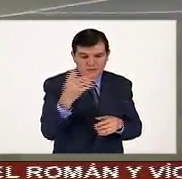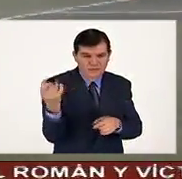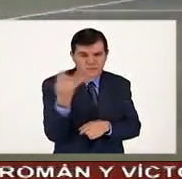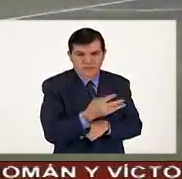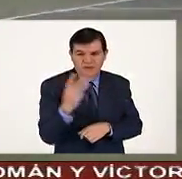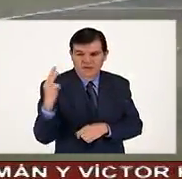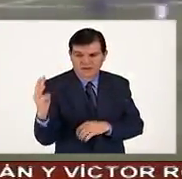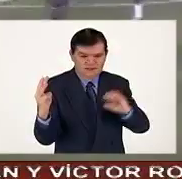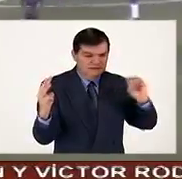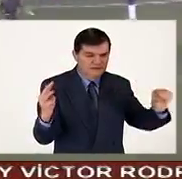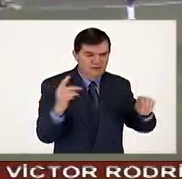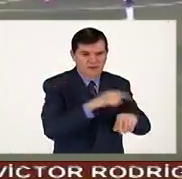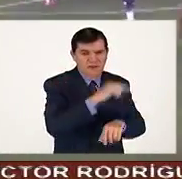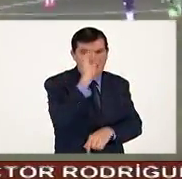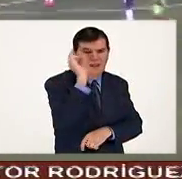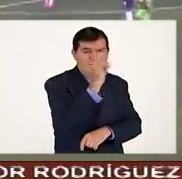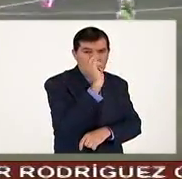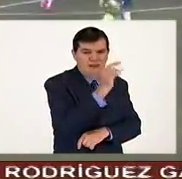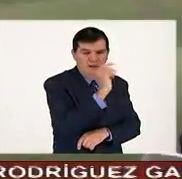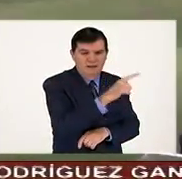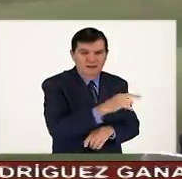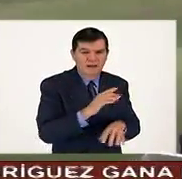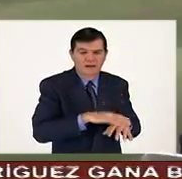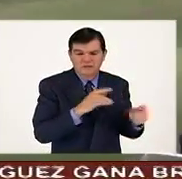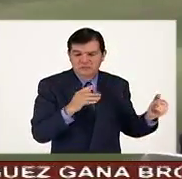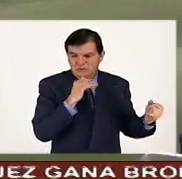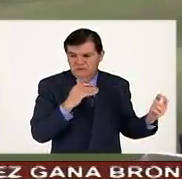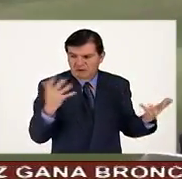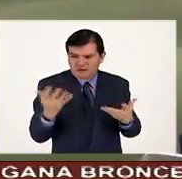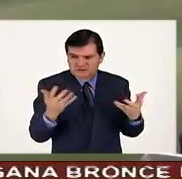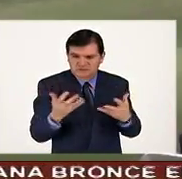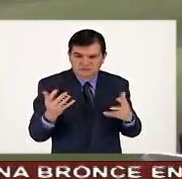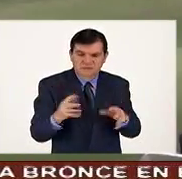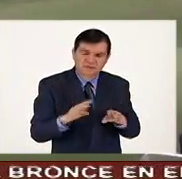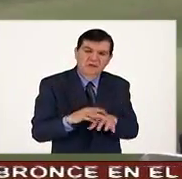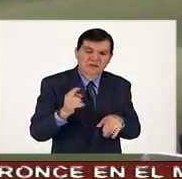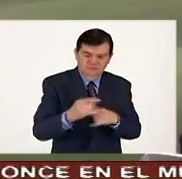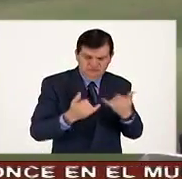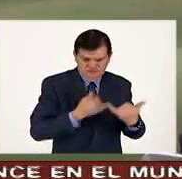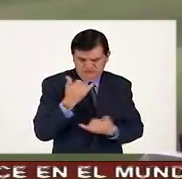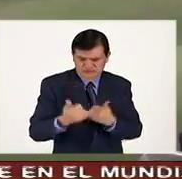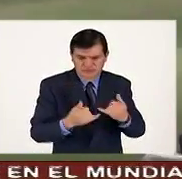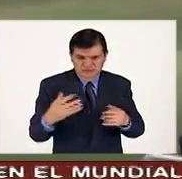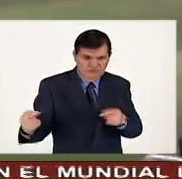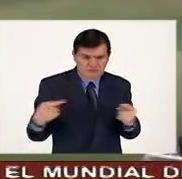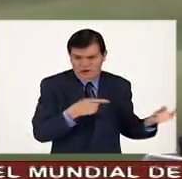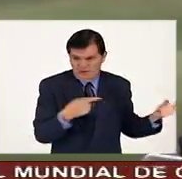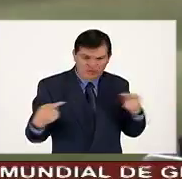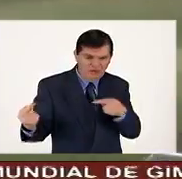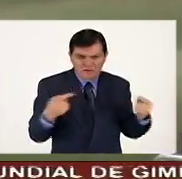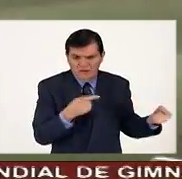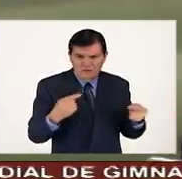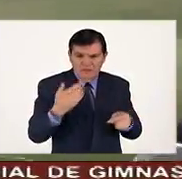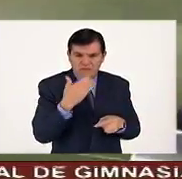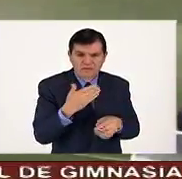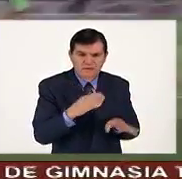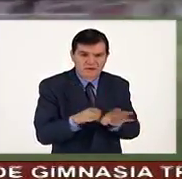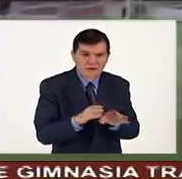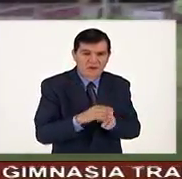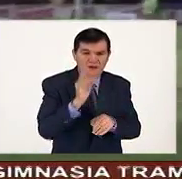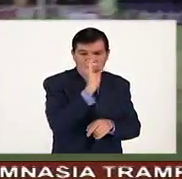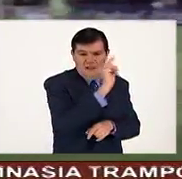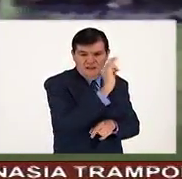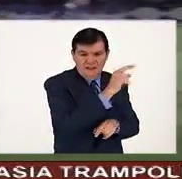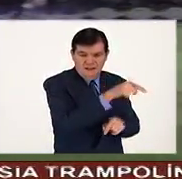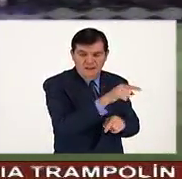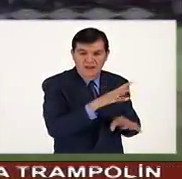derrotaron 3-0 al Atlante, que había ganado 1-0 en su casa, y luego ya no pudo hacer absolutamente nada. Fue un partido de llegadas, ¿eh? El equipo del Atlante tuvo, de